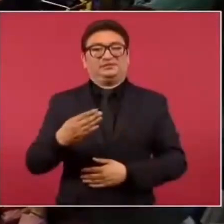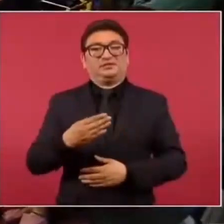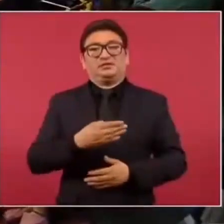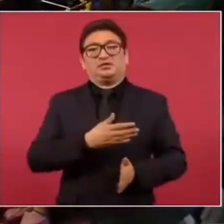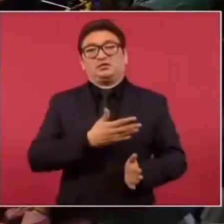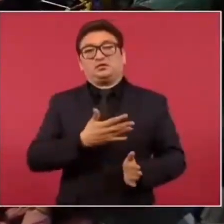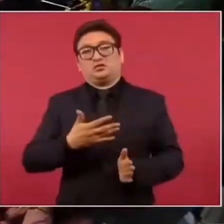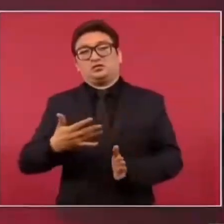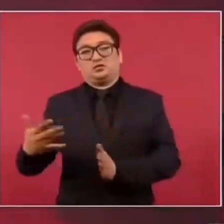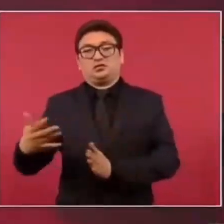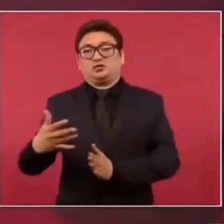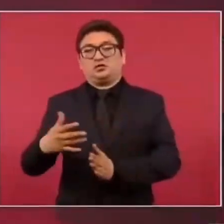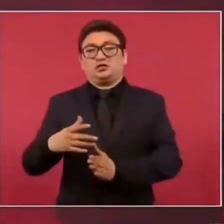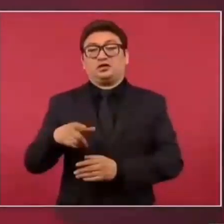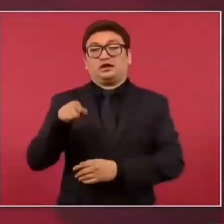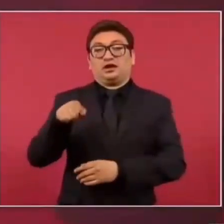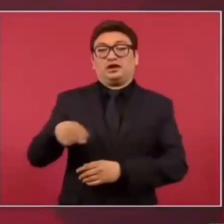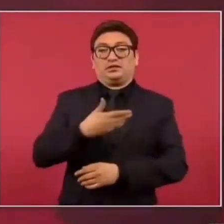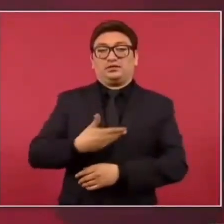hasta López Portillo